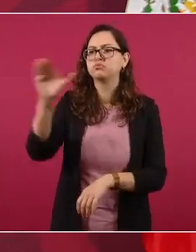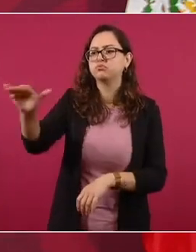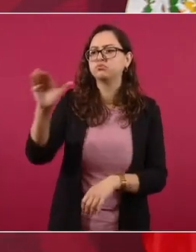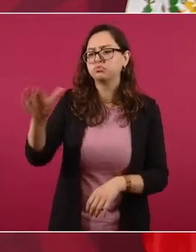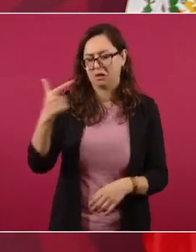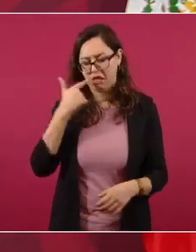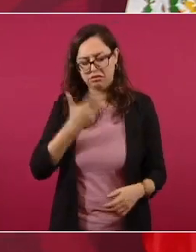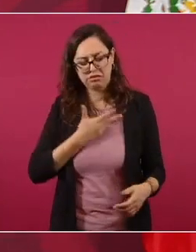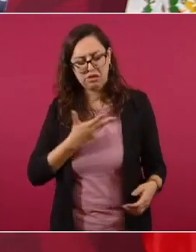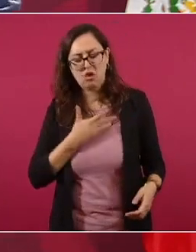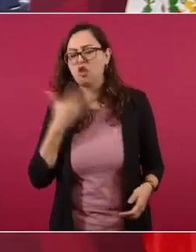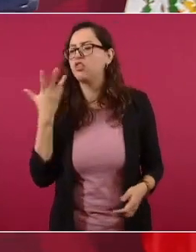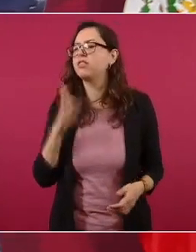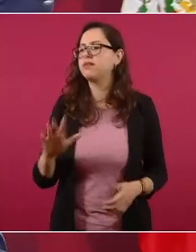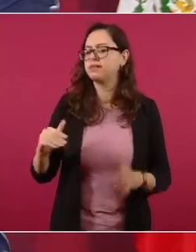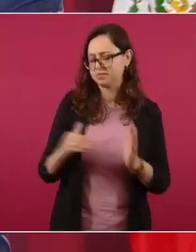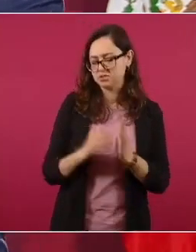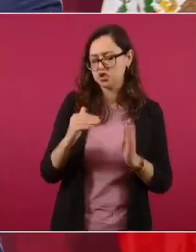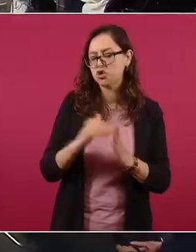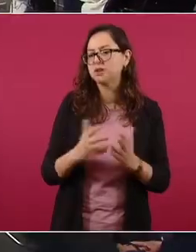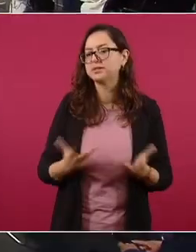Aquí tengo esto